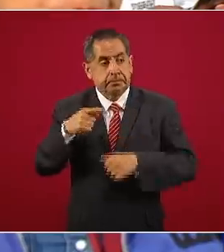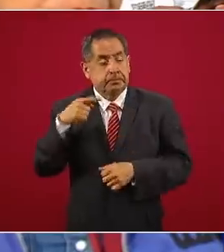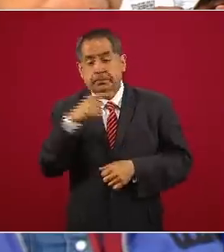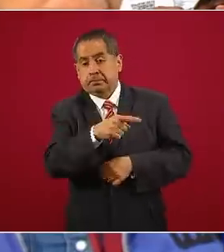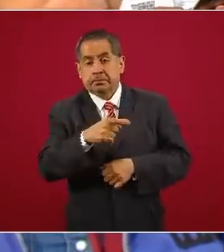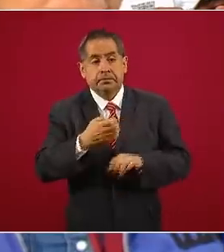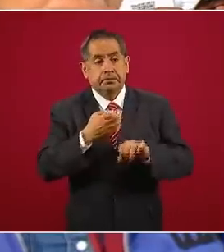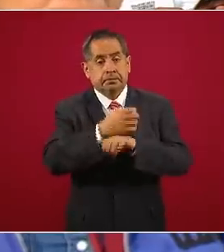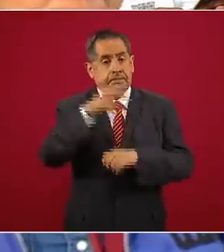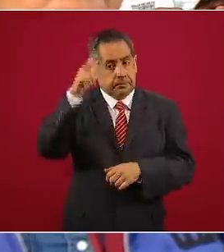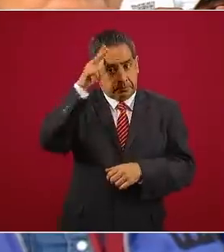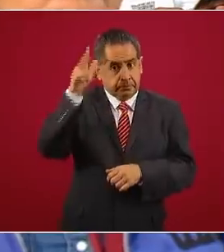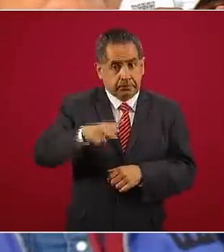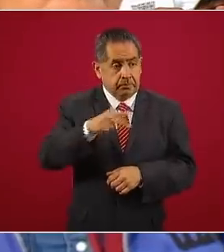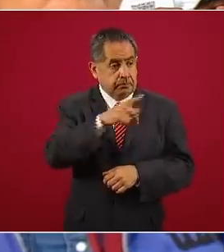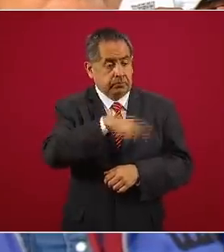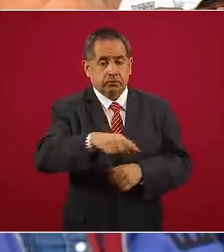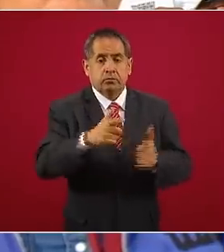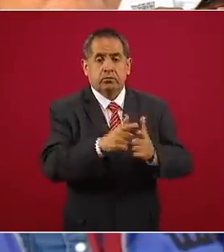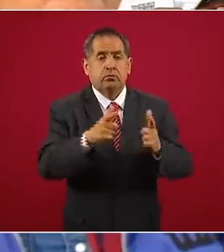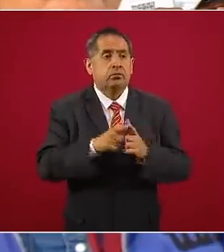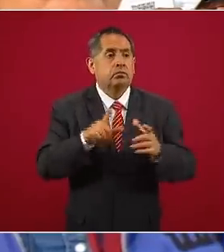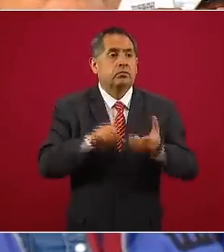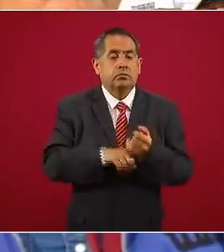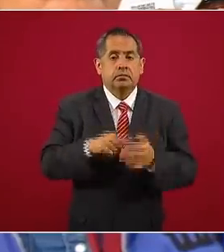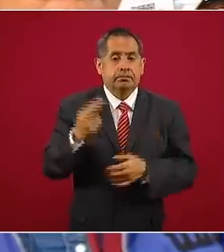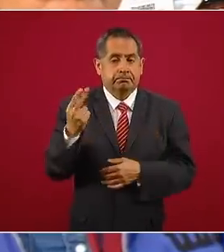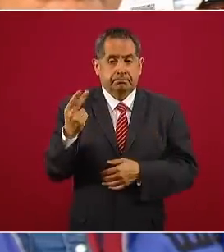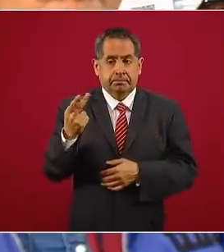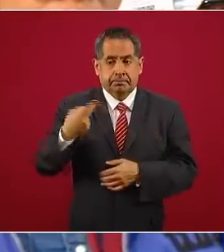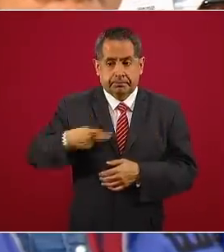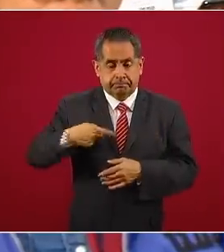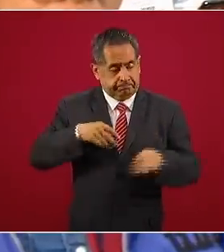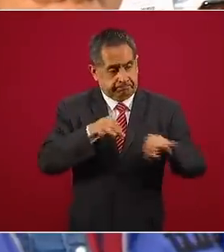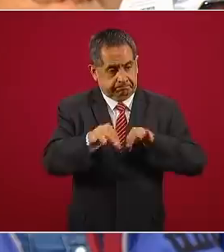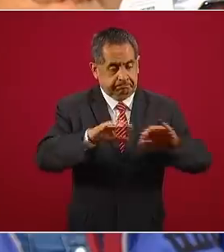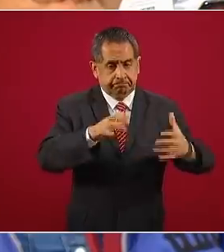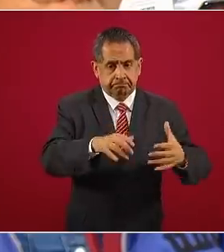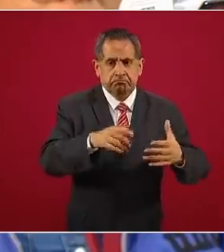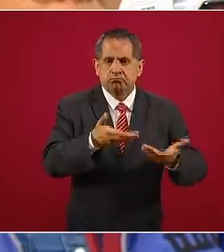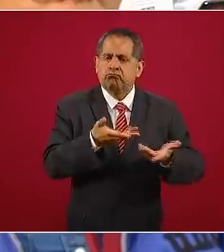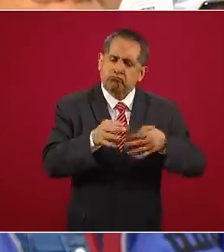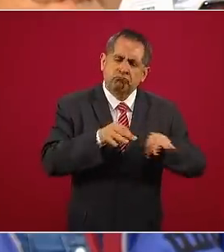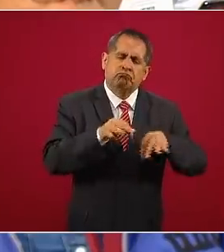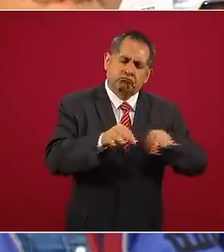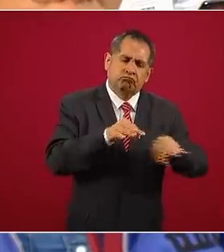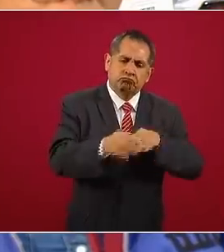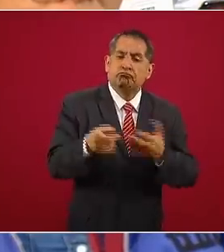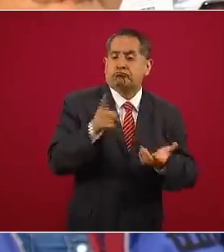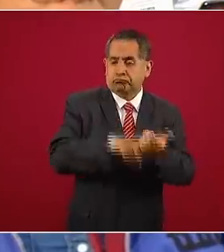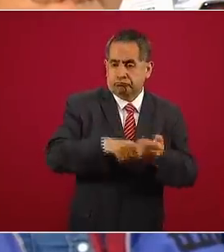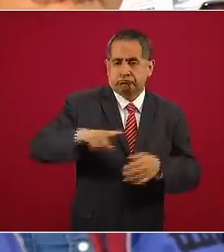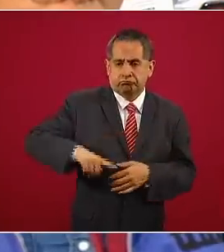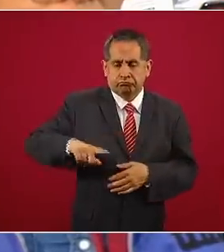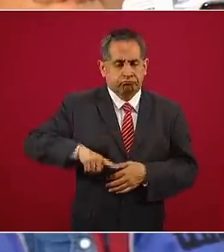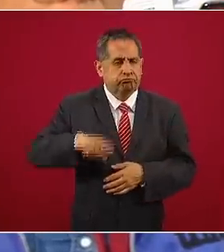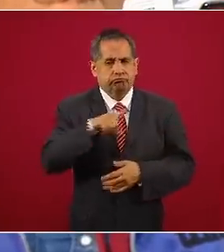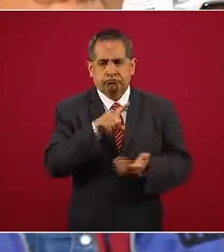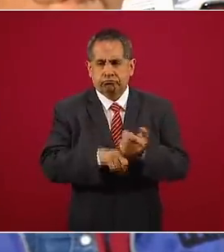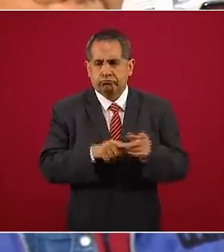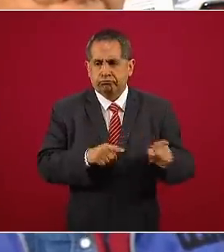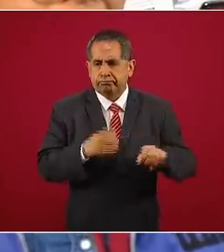presidente hay un grupo de 25 trabajadores que prestaban sus servicios en el gobierno del